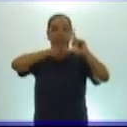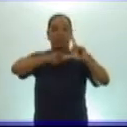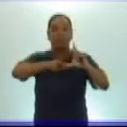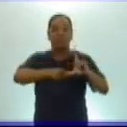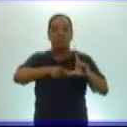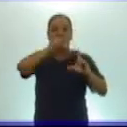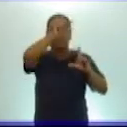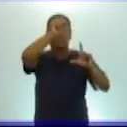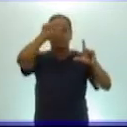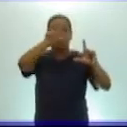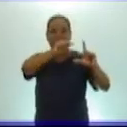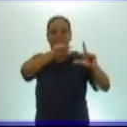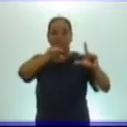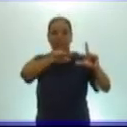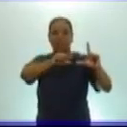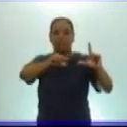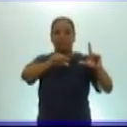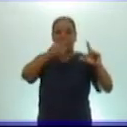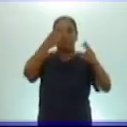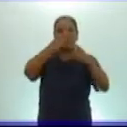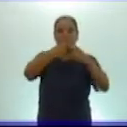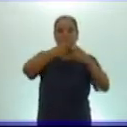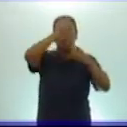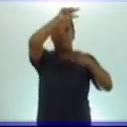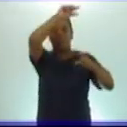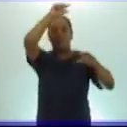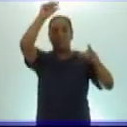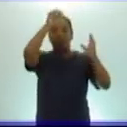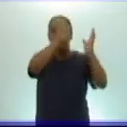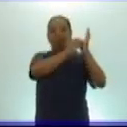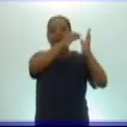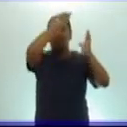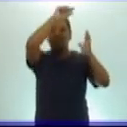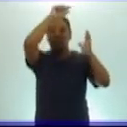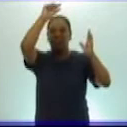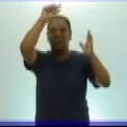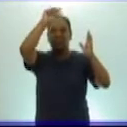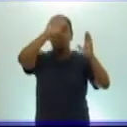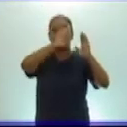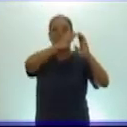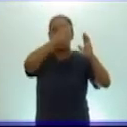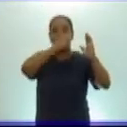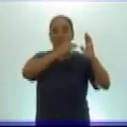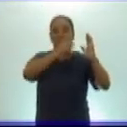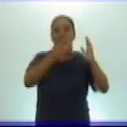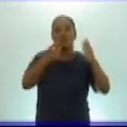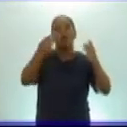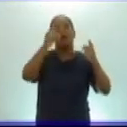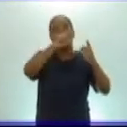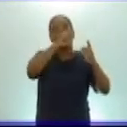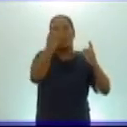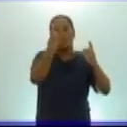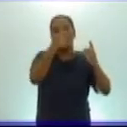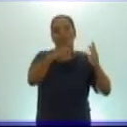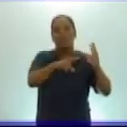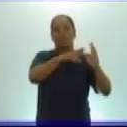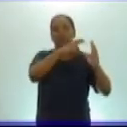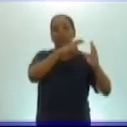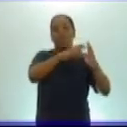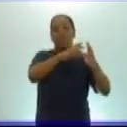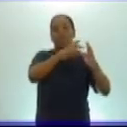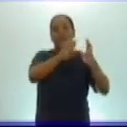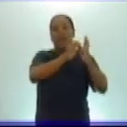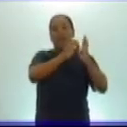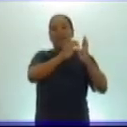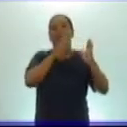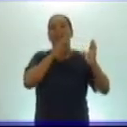pone la operación que se realiza, la decantación simple, y de forma horizontal el componente que sale, en este caso el